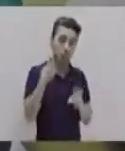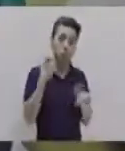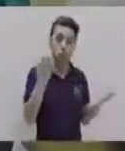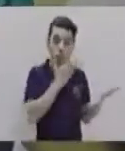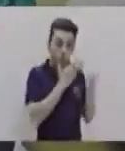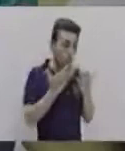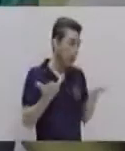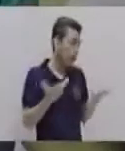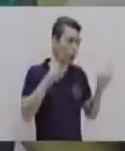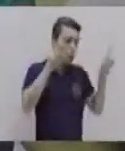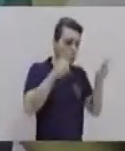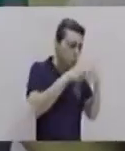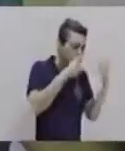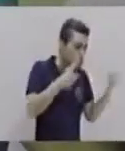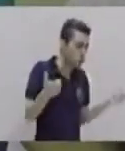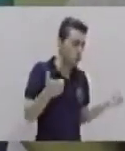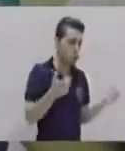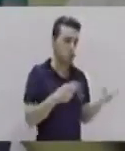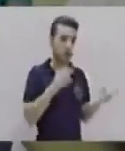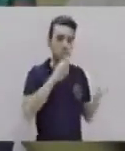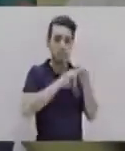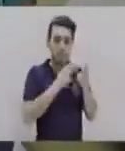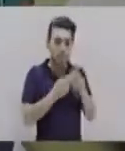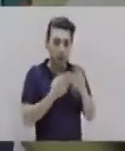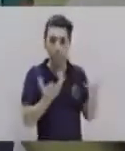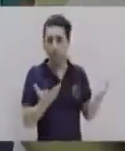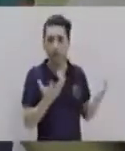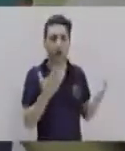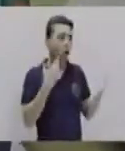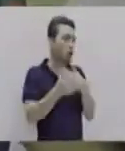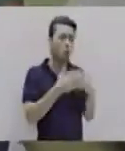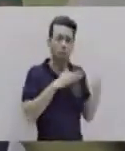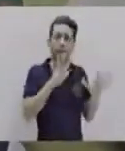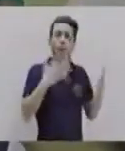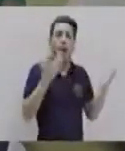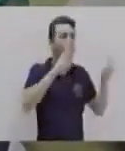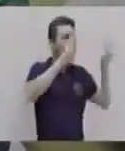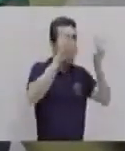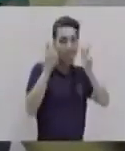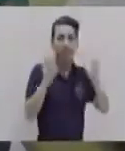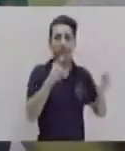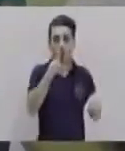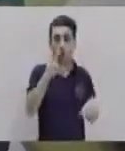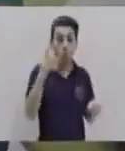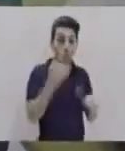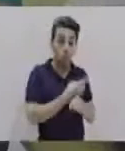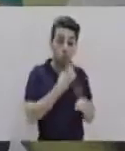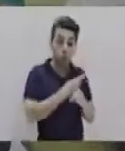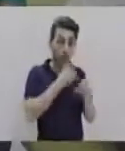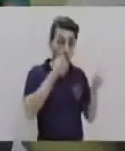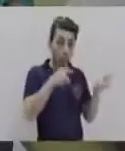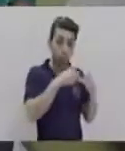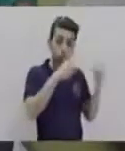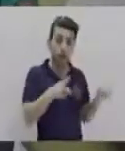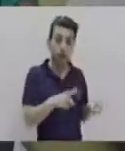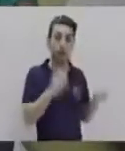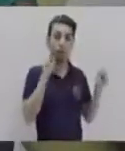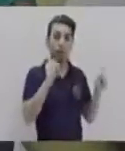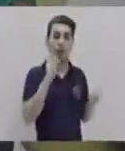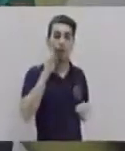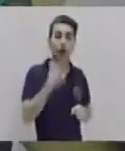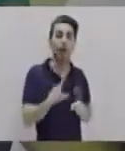música, puede ser contabilidad, puede ser matemática, no importa qué materia estés estudiando. Si tú utilizas música, vamos a